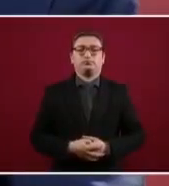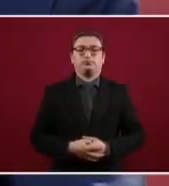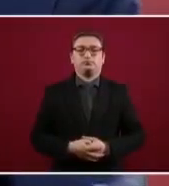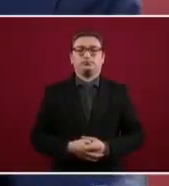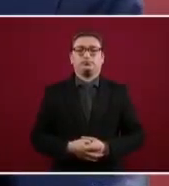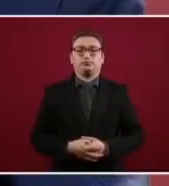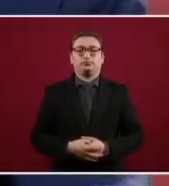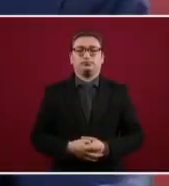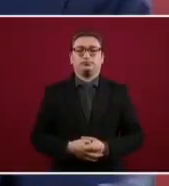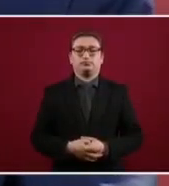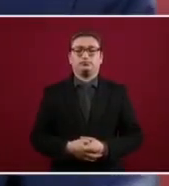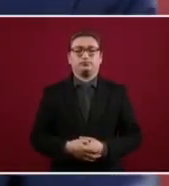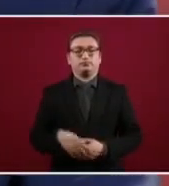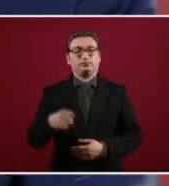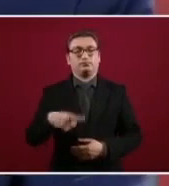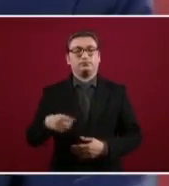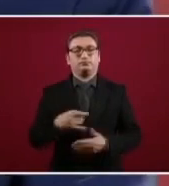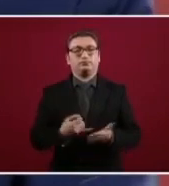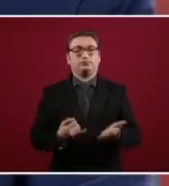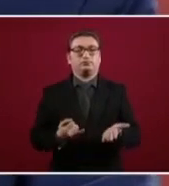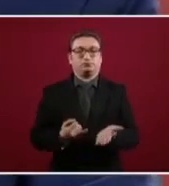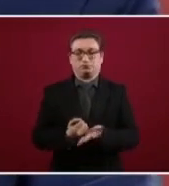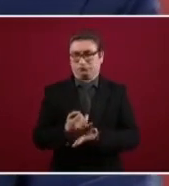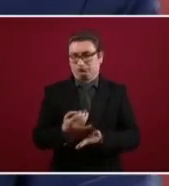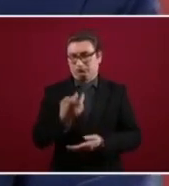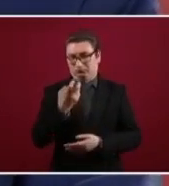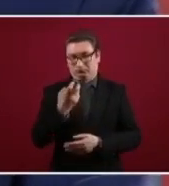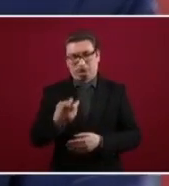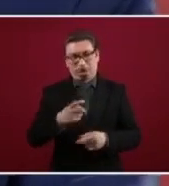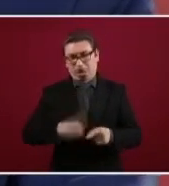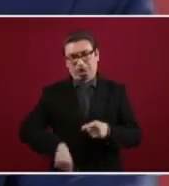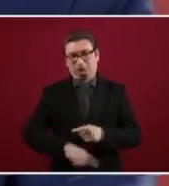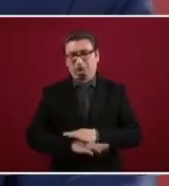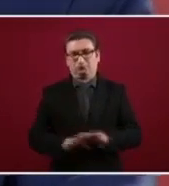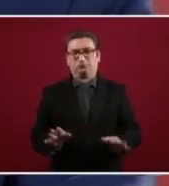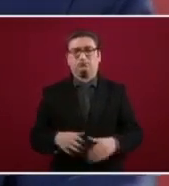decidió que no haya estado mayor presidencial